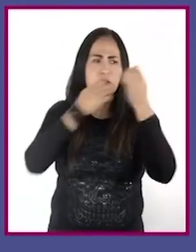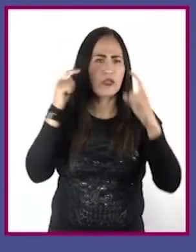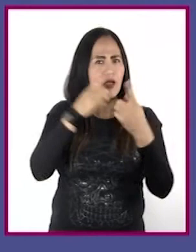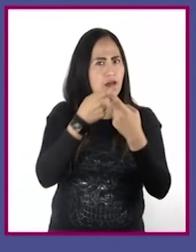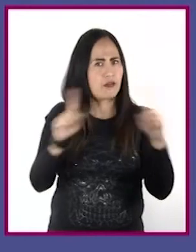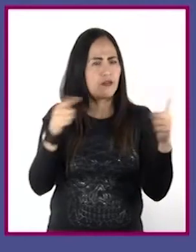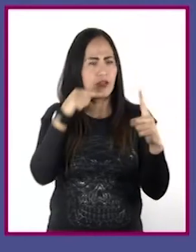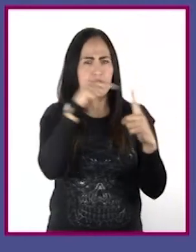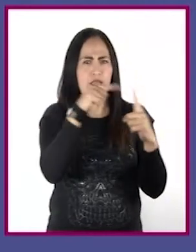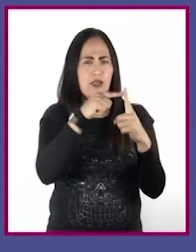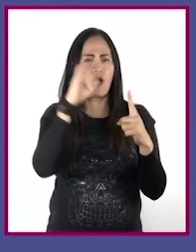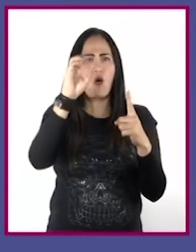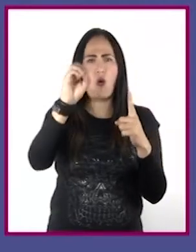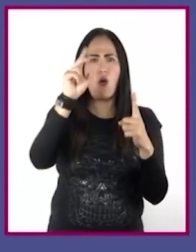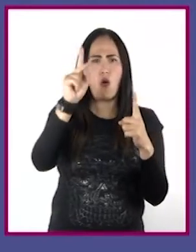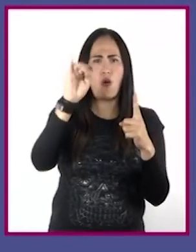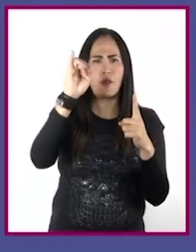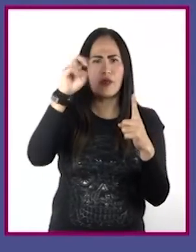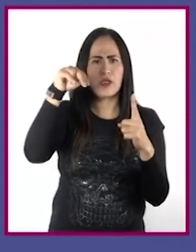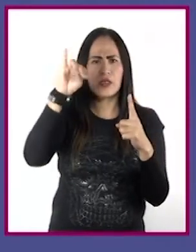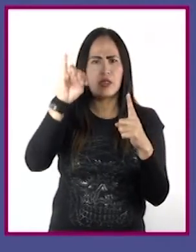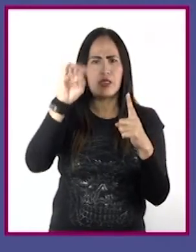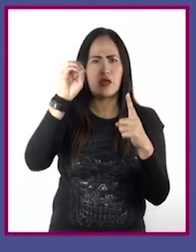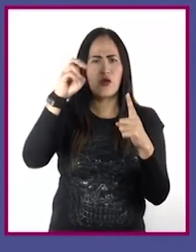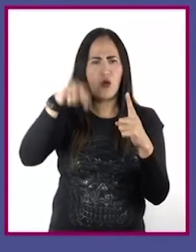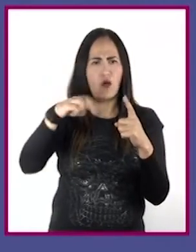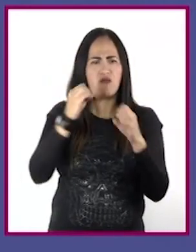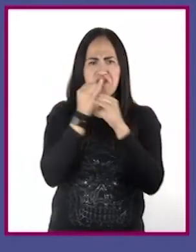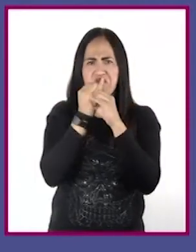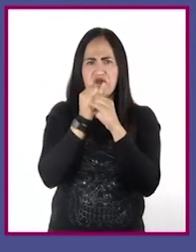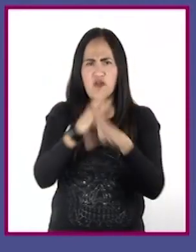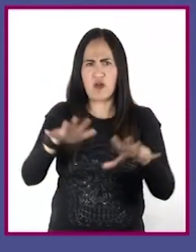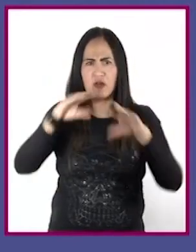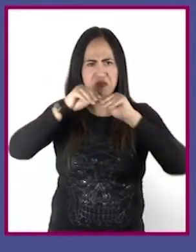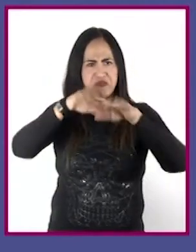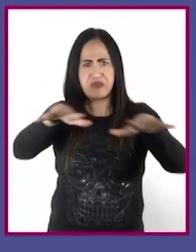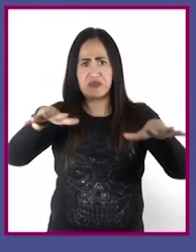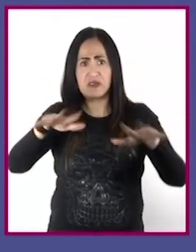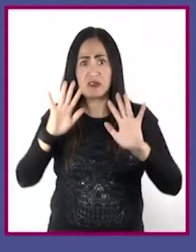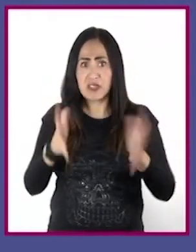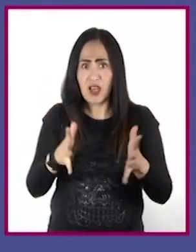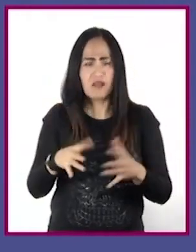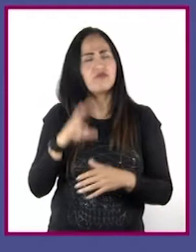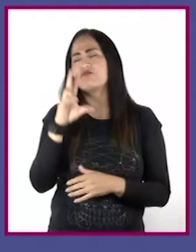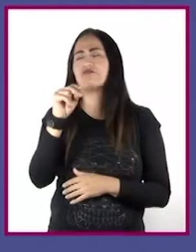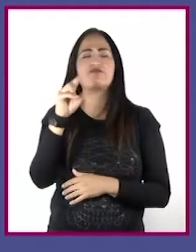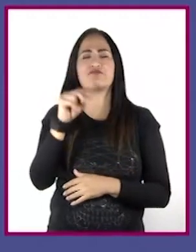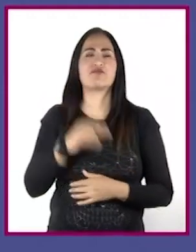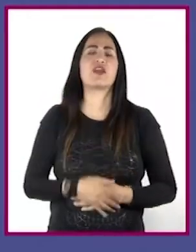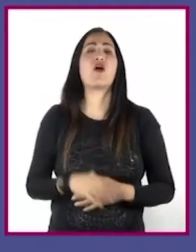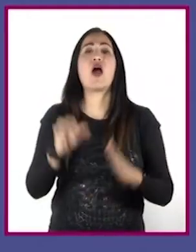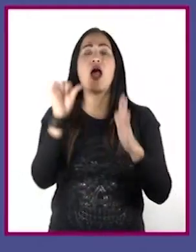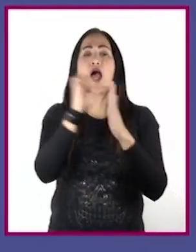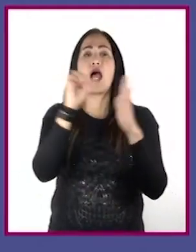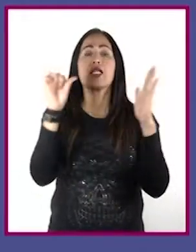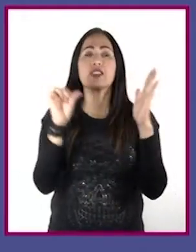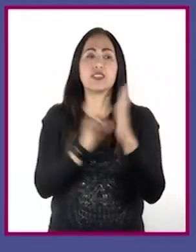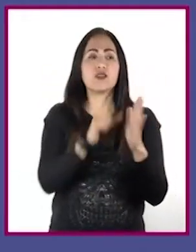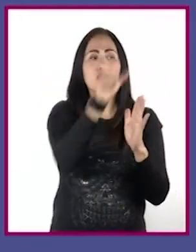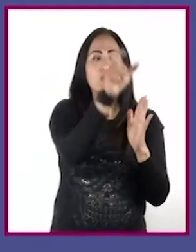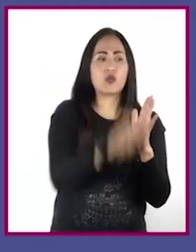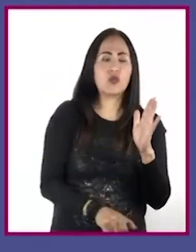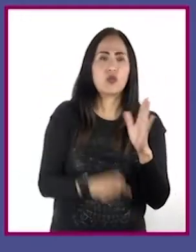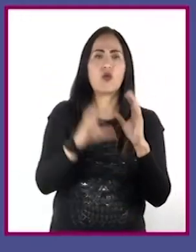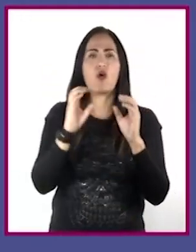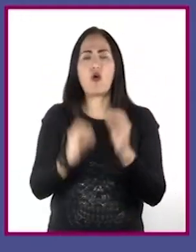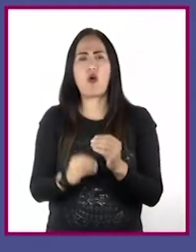de la opinión no es transmitir datos de la forma más ecuánime y menos sesgada posible. Los artículos, columnas o